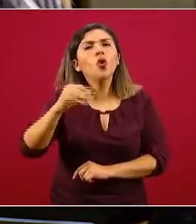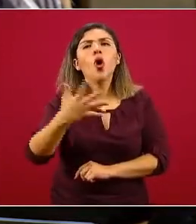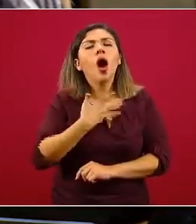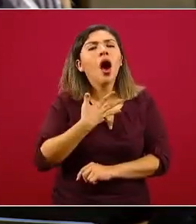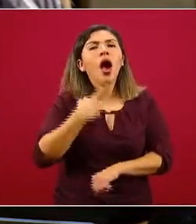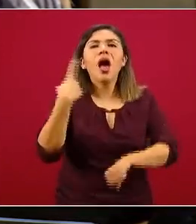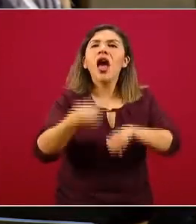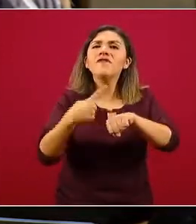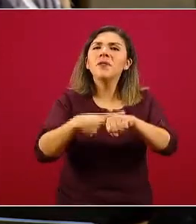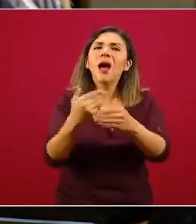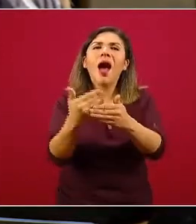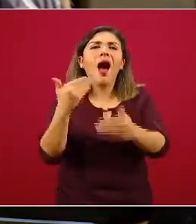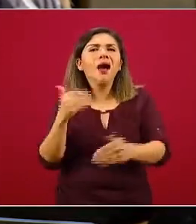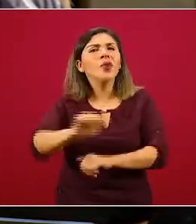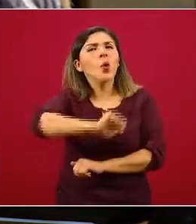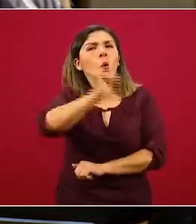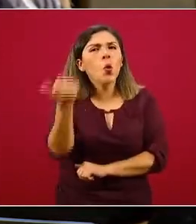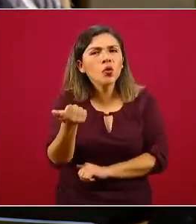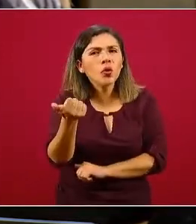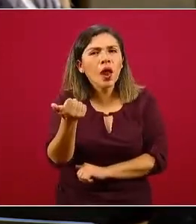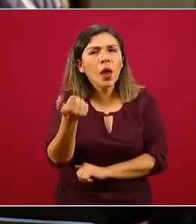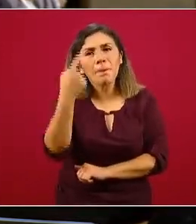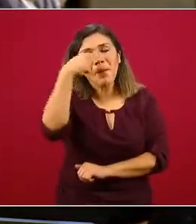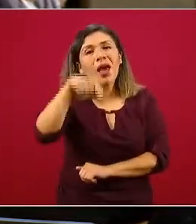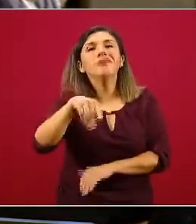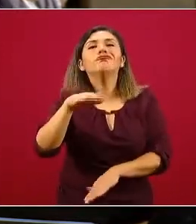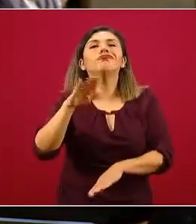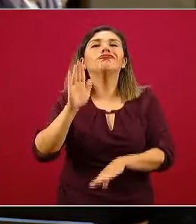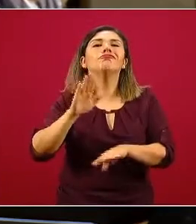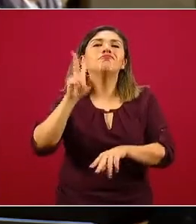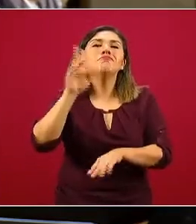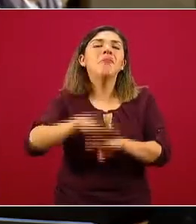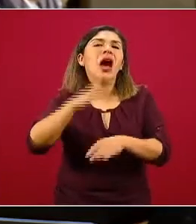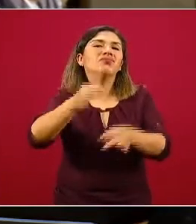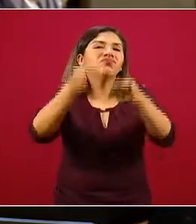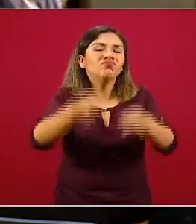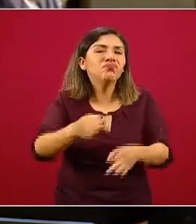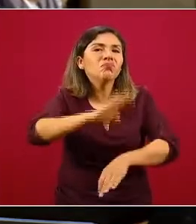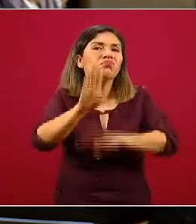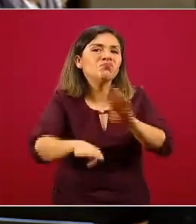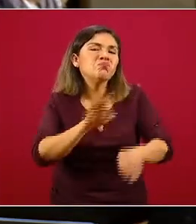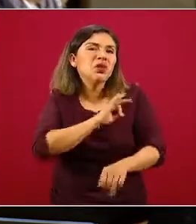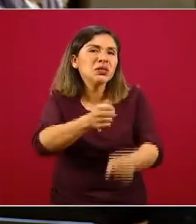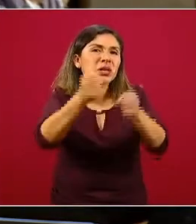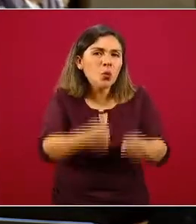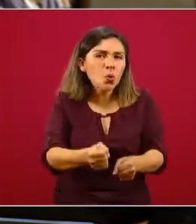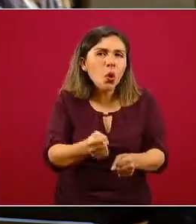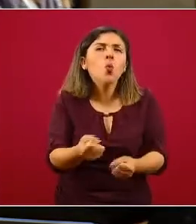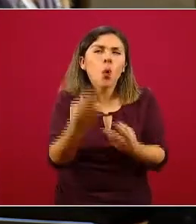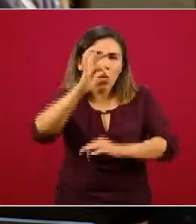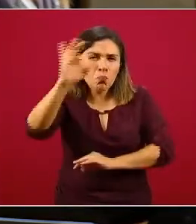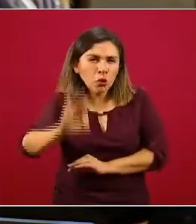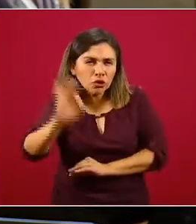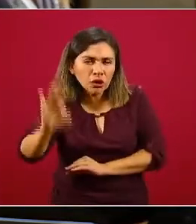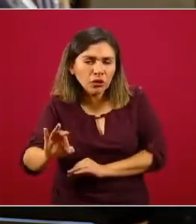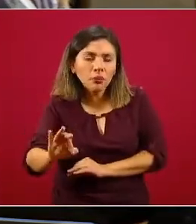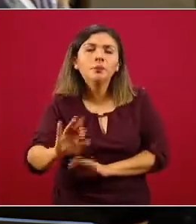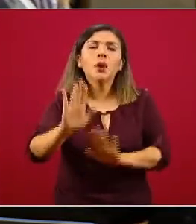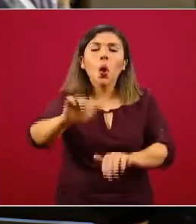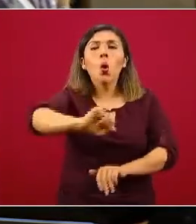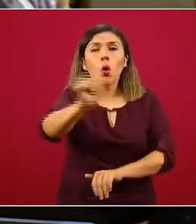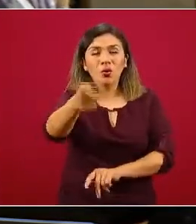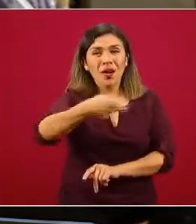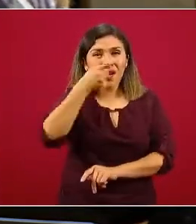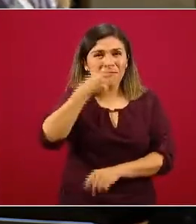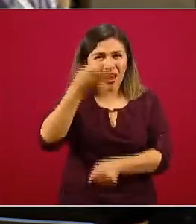haya potenciado posiblemente la muerte, si tienen ese porcentaje, ¿cuál es? Y luego, en relación con lo que acaba de